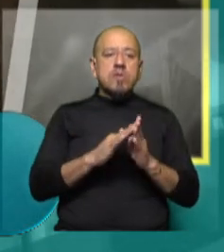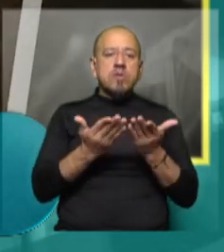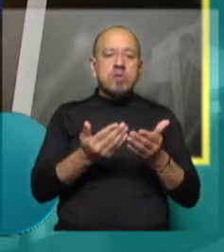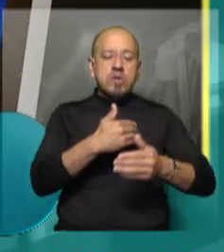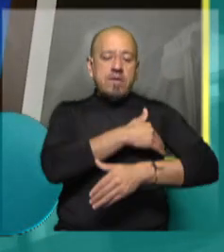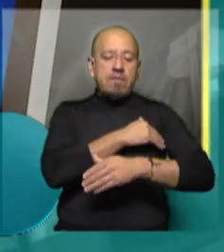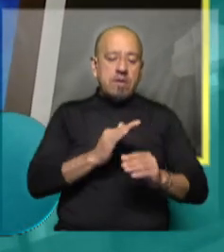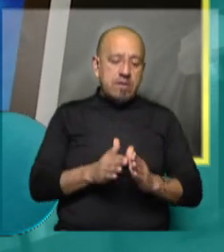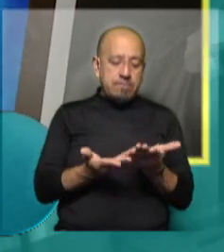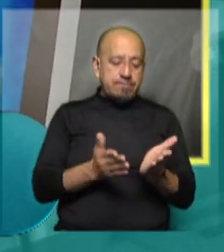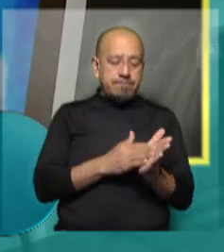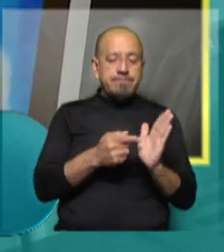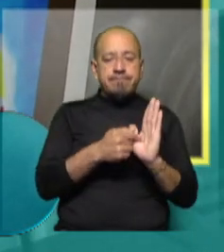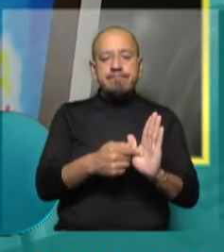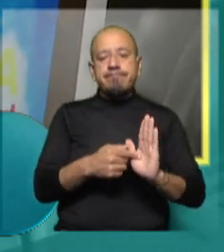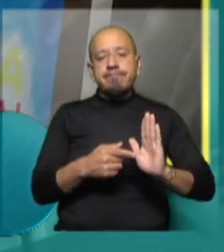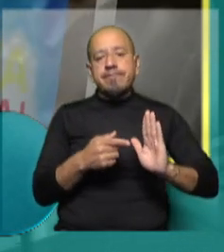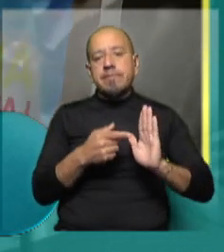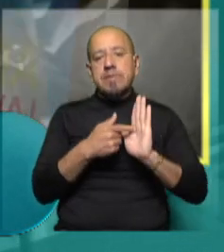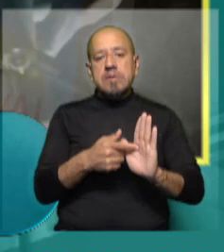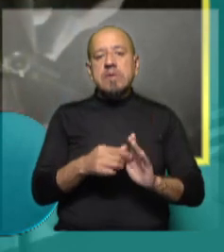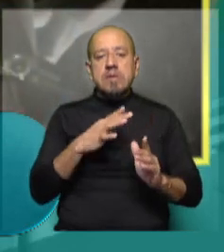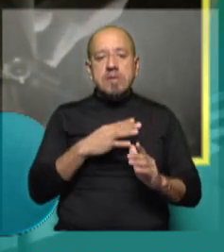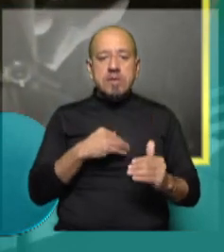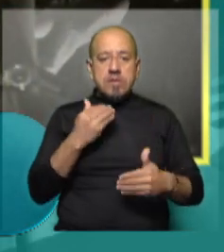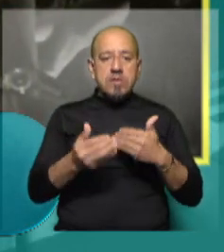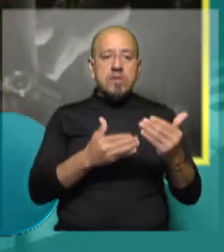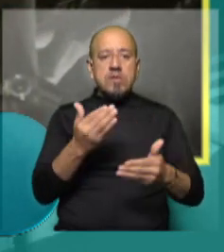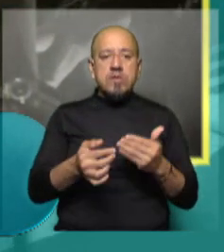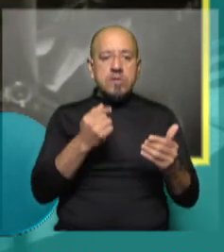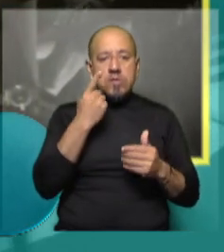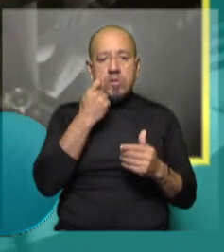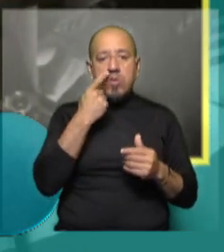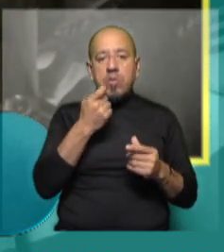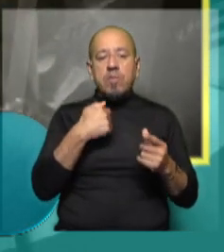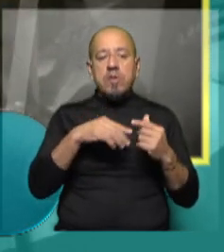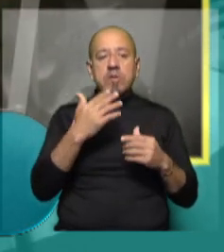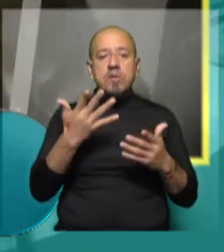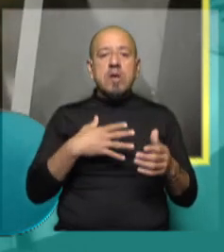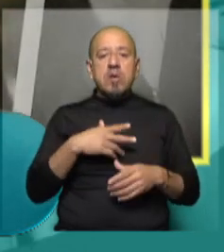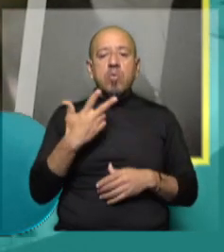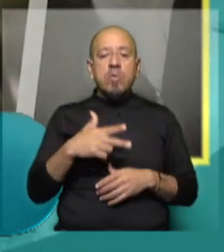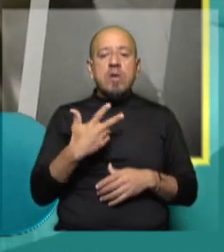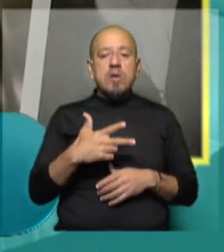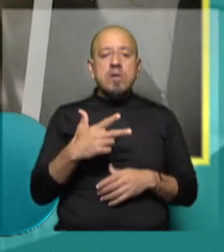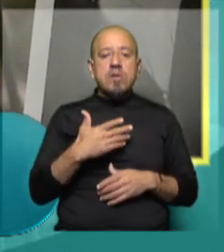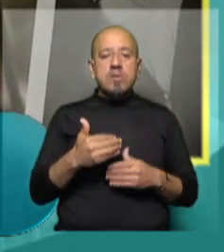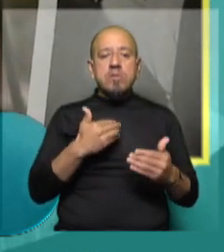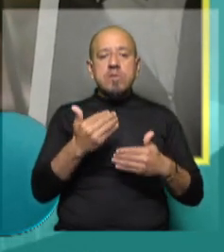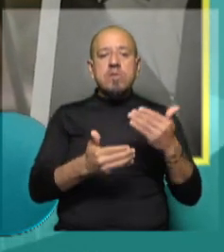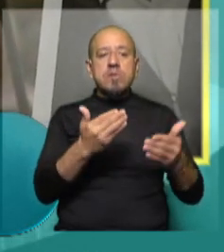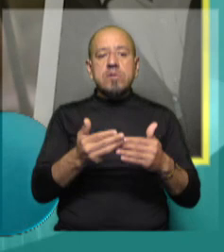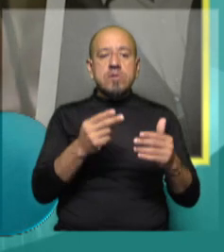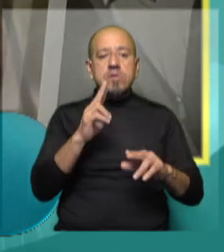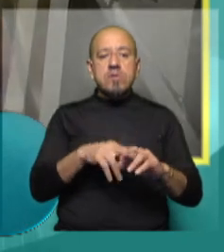that looks right to a person. Y dice algo así, hay un camino que parece bueno al hombre. But in the end it leads to death. Pero en su fin es camino de muerte. And so I was